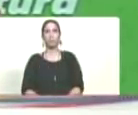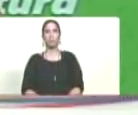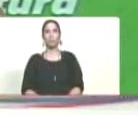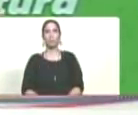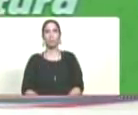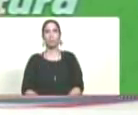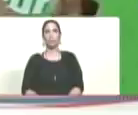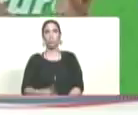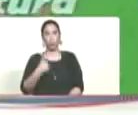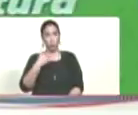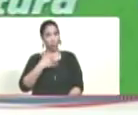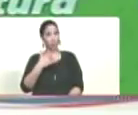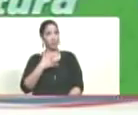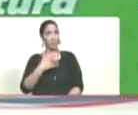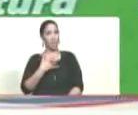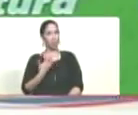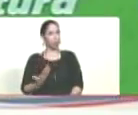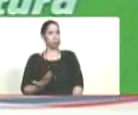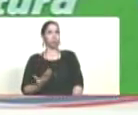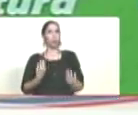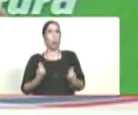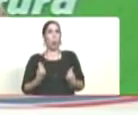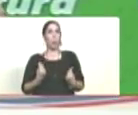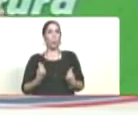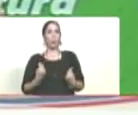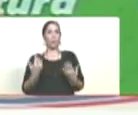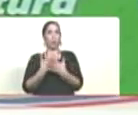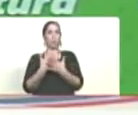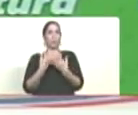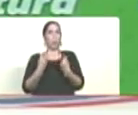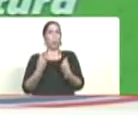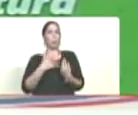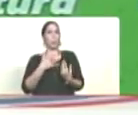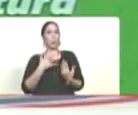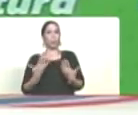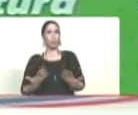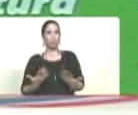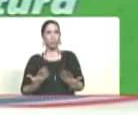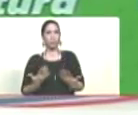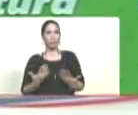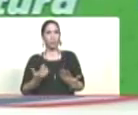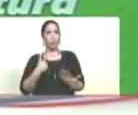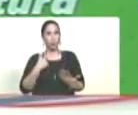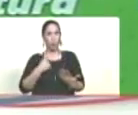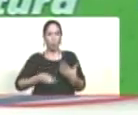Ahí es donde yo me siento impotente. Pues me gustaría actuar con